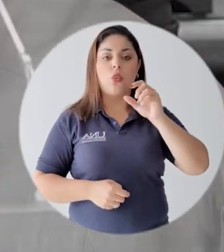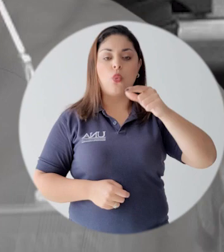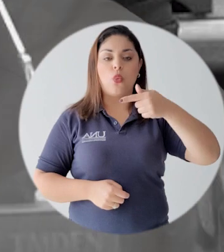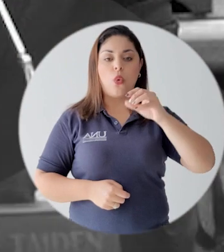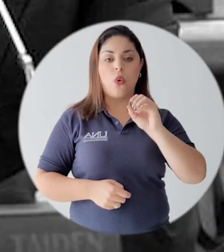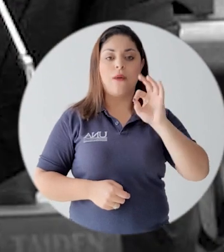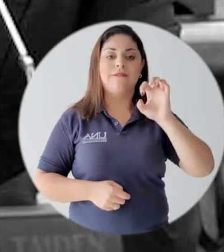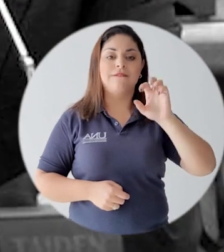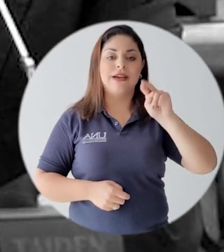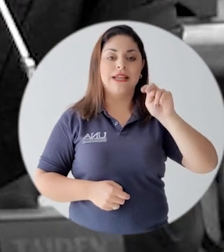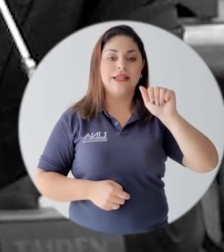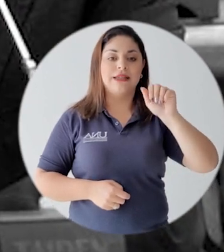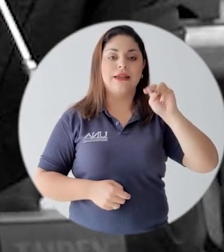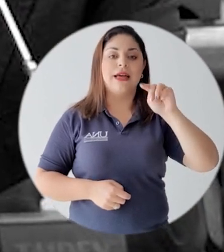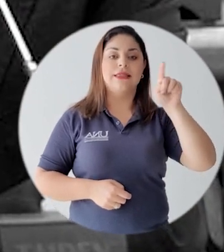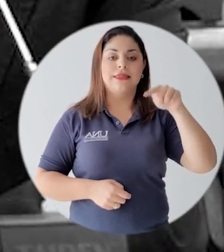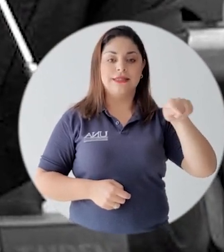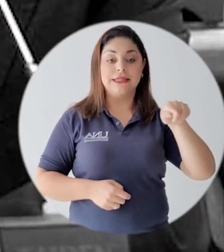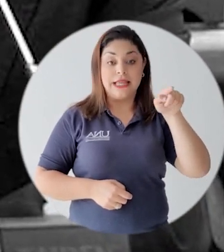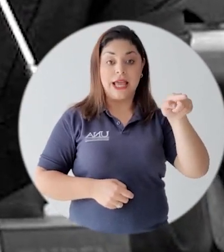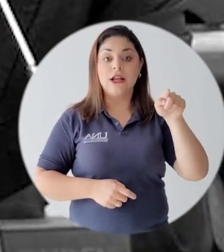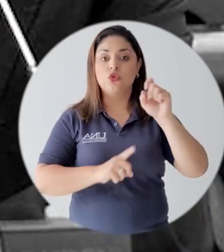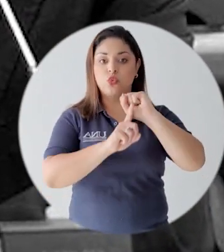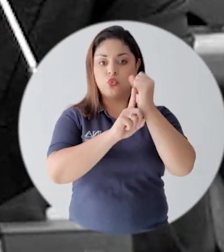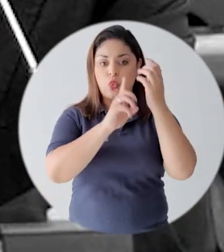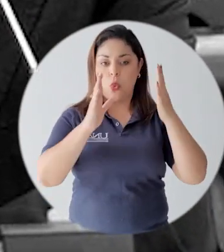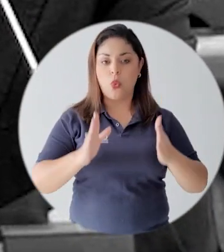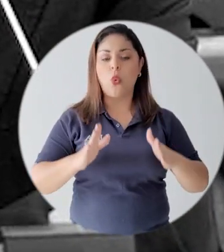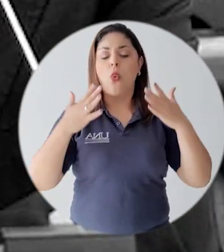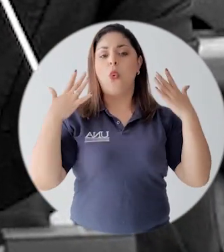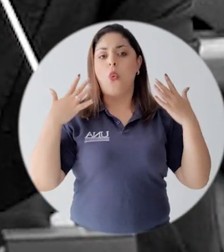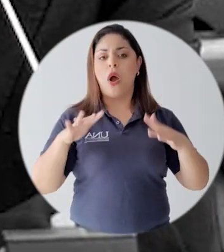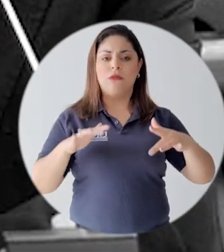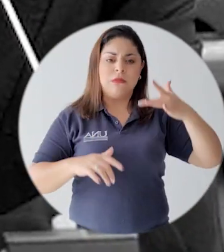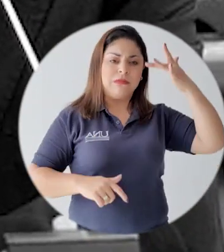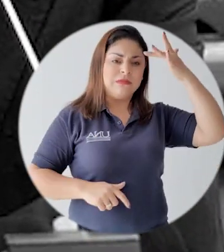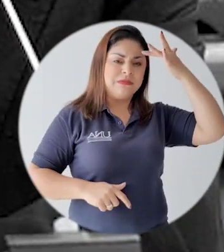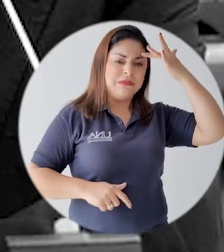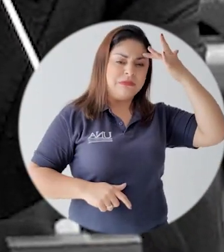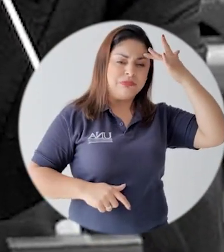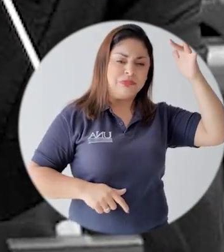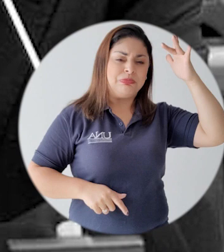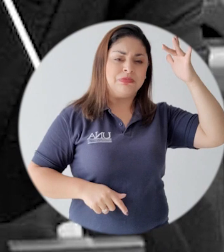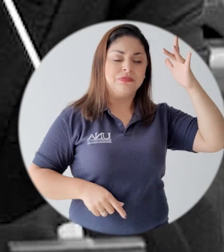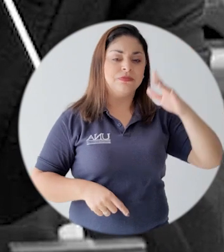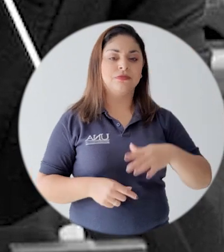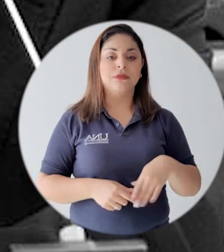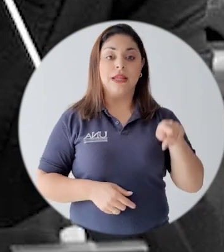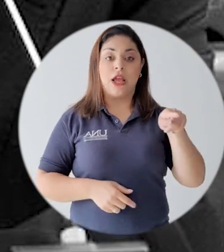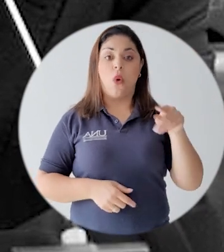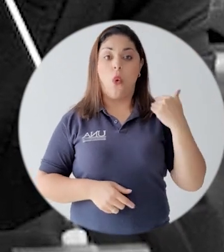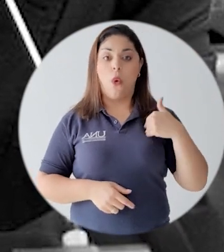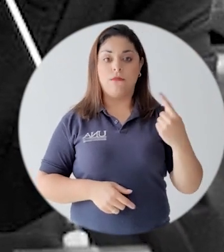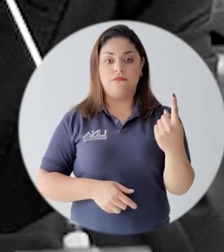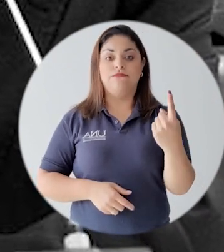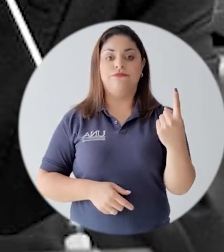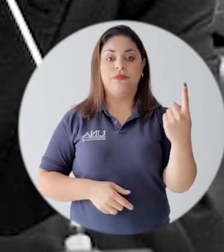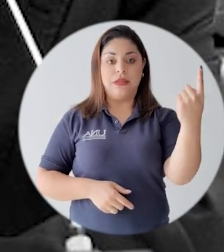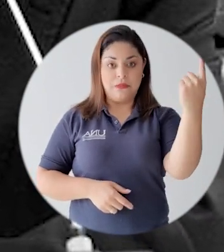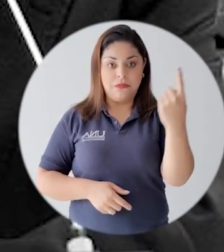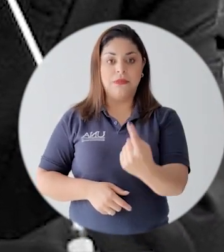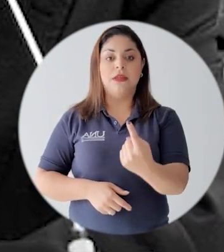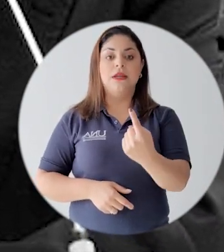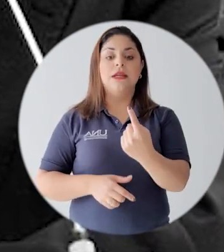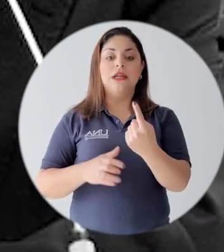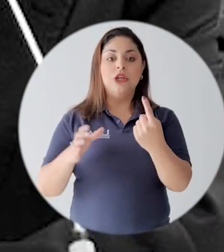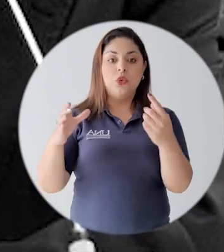Fernández. Él era sociólogo, hombre excepcionalmente inteligente. Don Hugo viene y él y